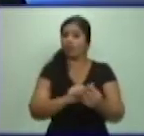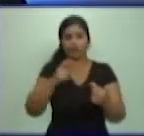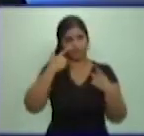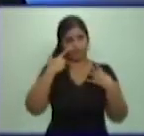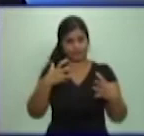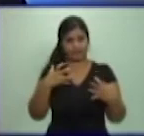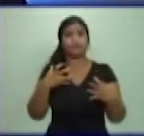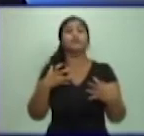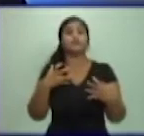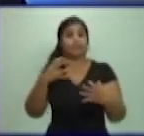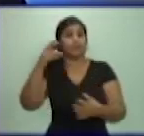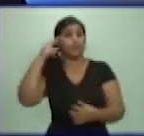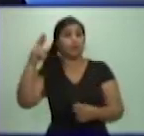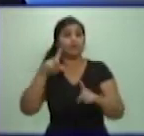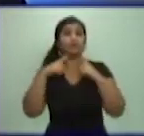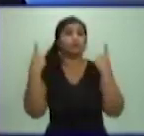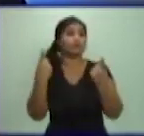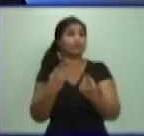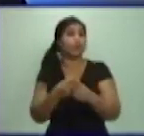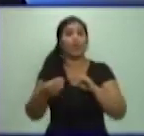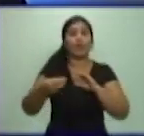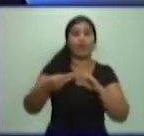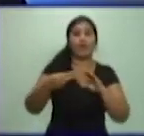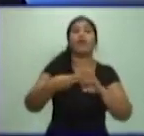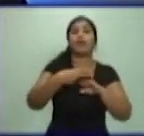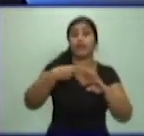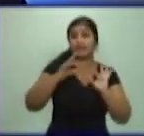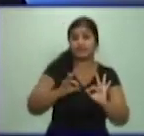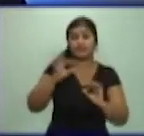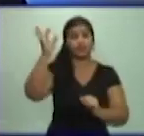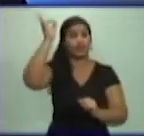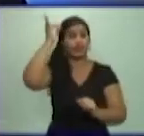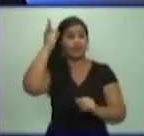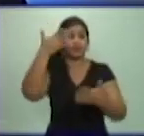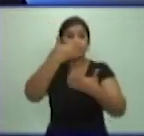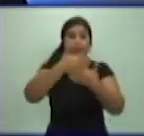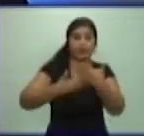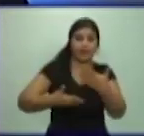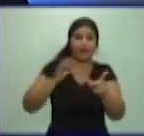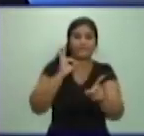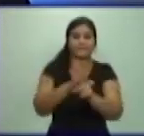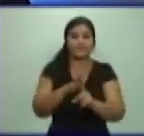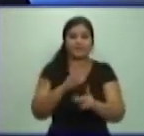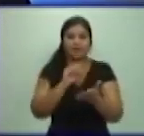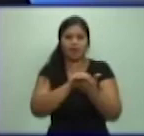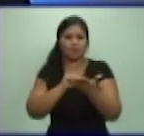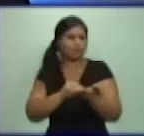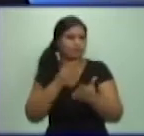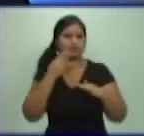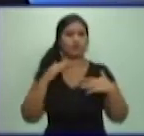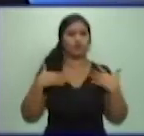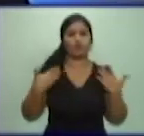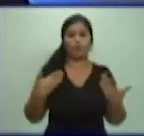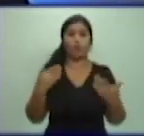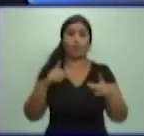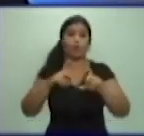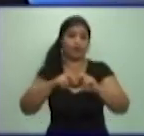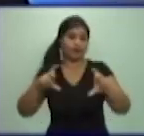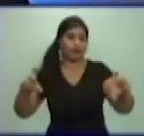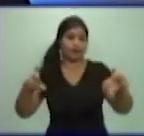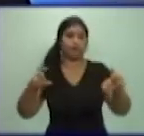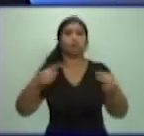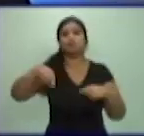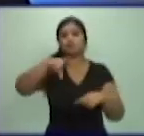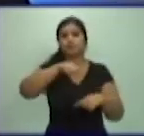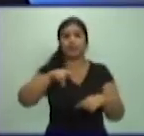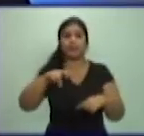español parte, como ya les he explicado anteriormente, de un texto. ¿Qué se dice en ese texto? ¿Para